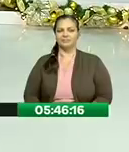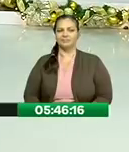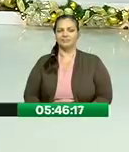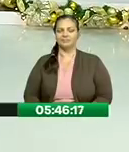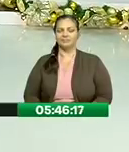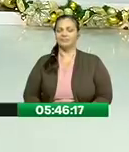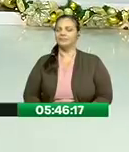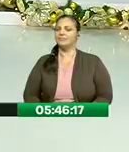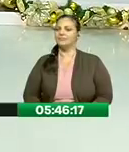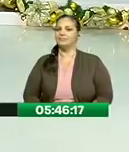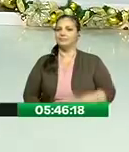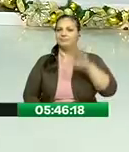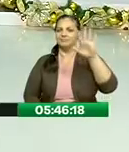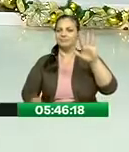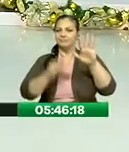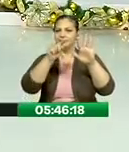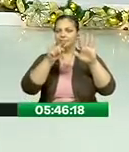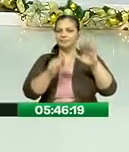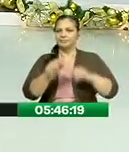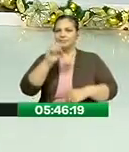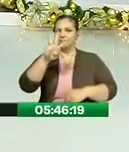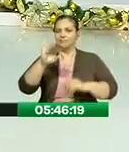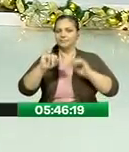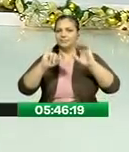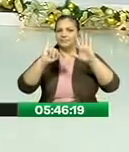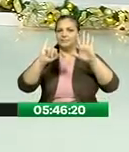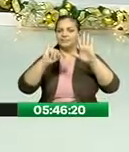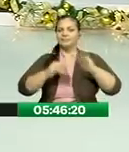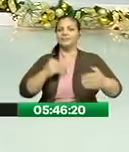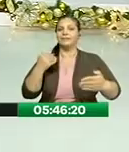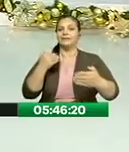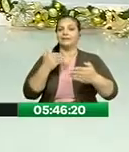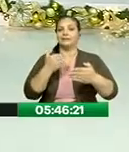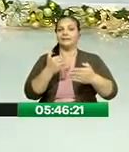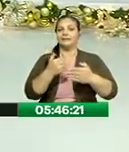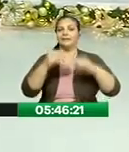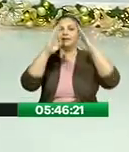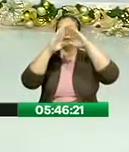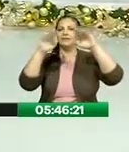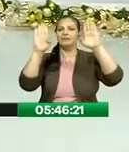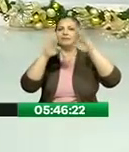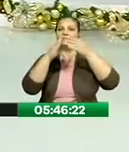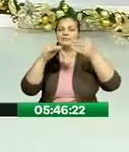señores. 5:46, ya se acerca la Navidad, señoras y señores.